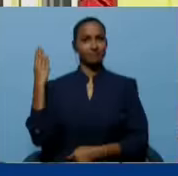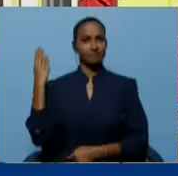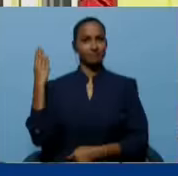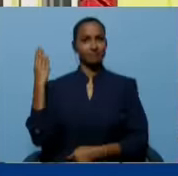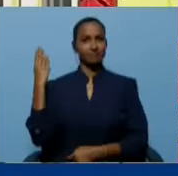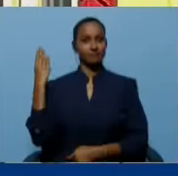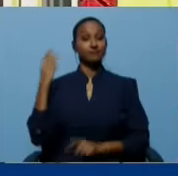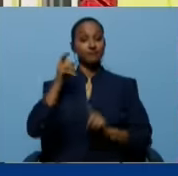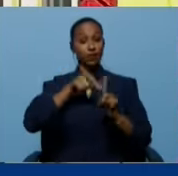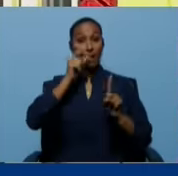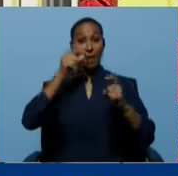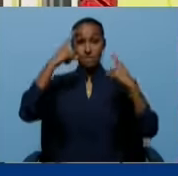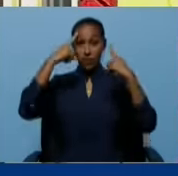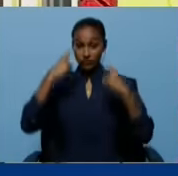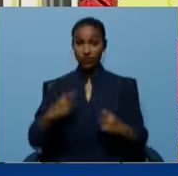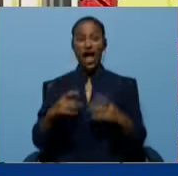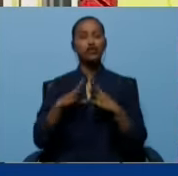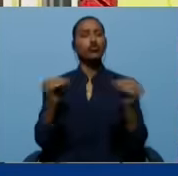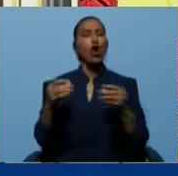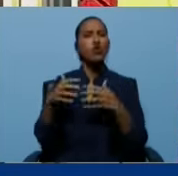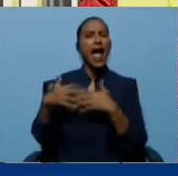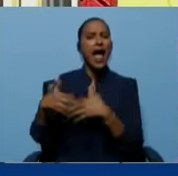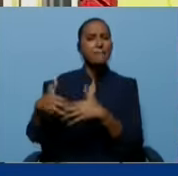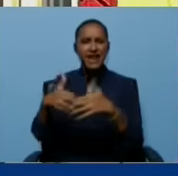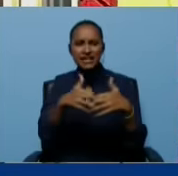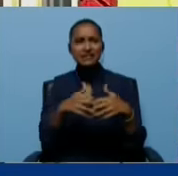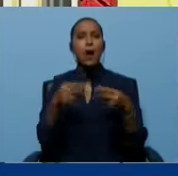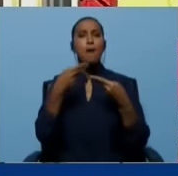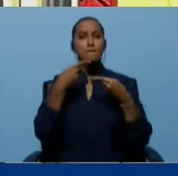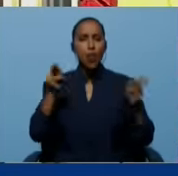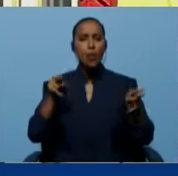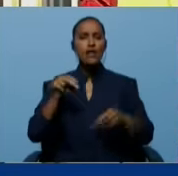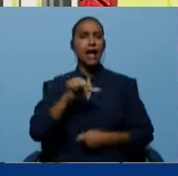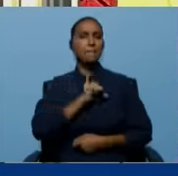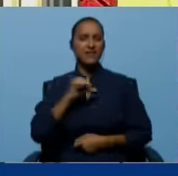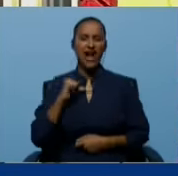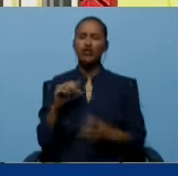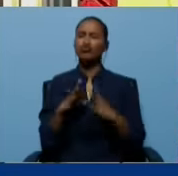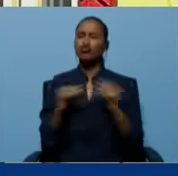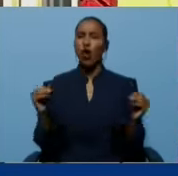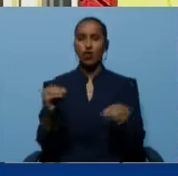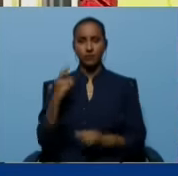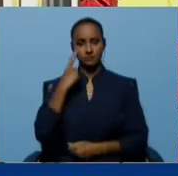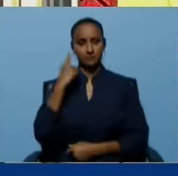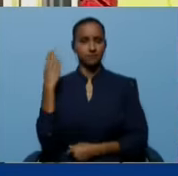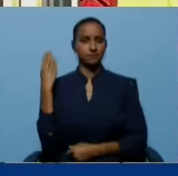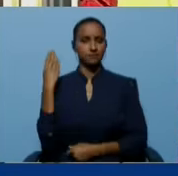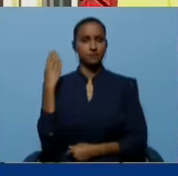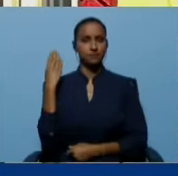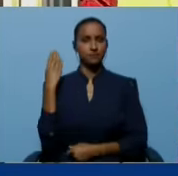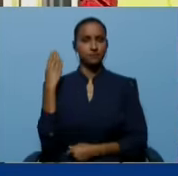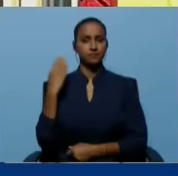a la recuperación de toda la industria pública, mixta y privada del país, Tellechea.